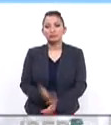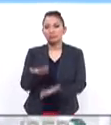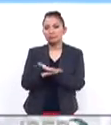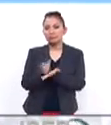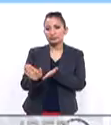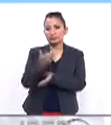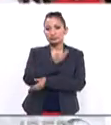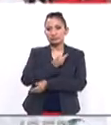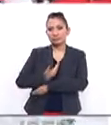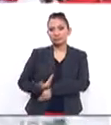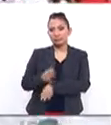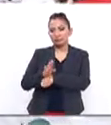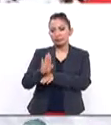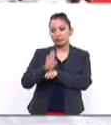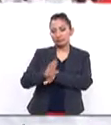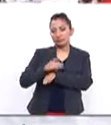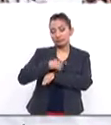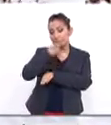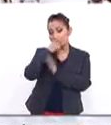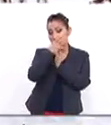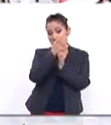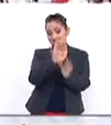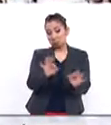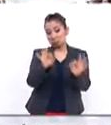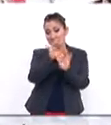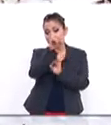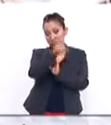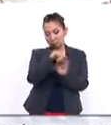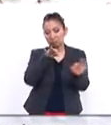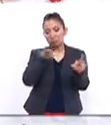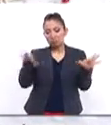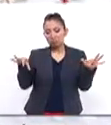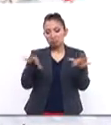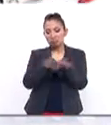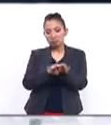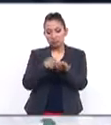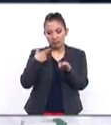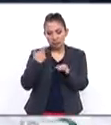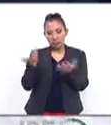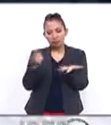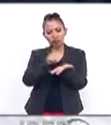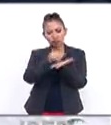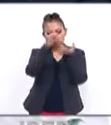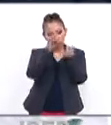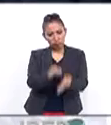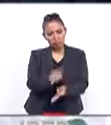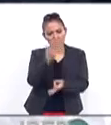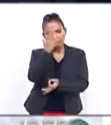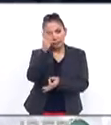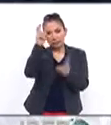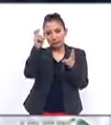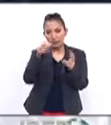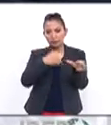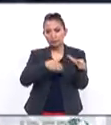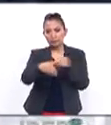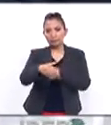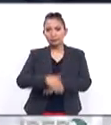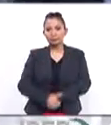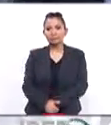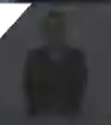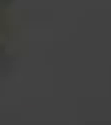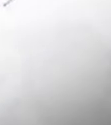Por su parte, el presidente brasileño señaló la importancia de trabajar unidos y con transparencia en temas comerciales.